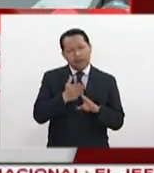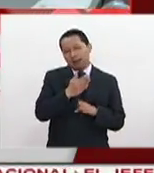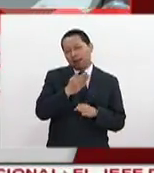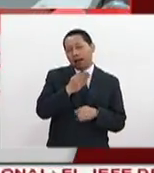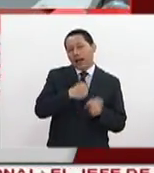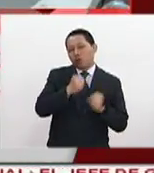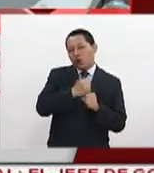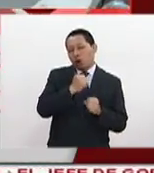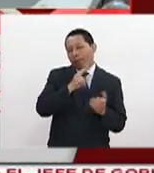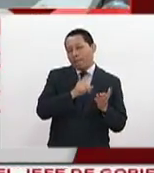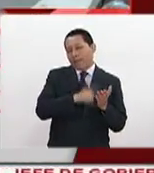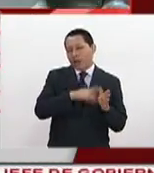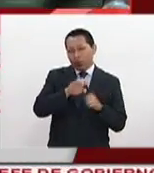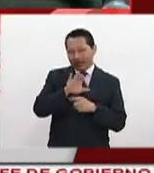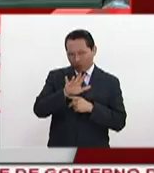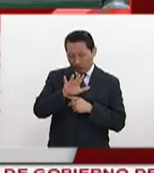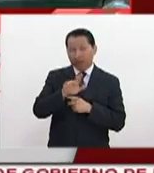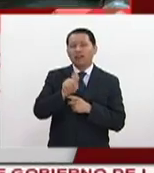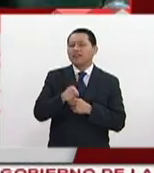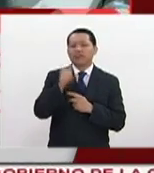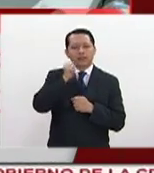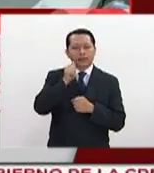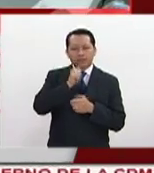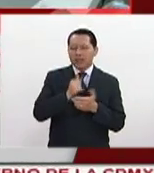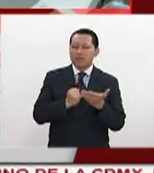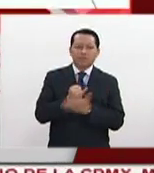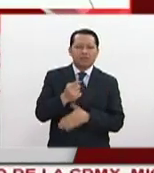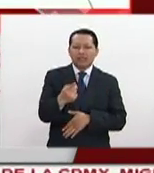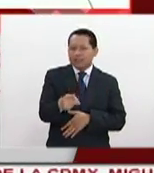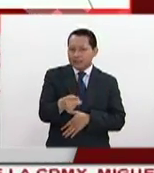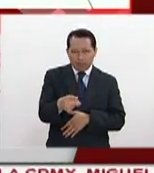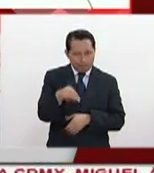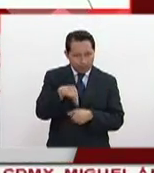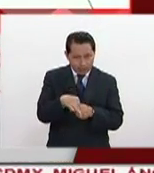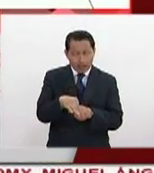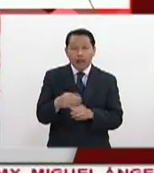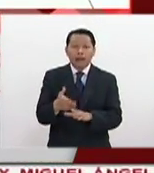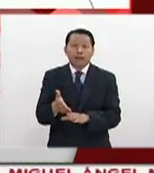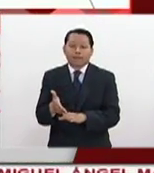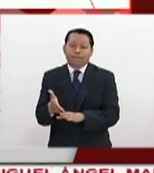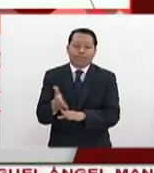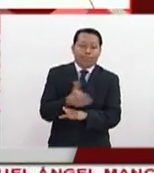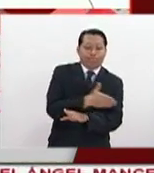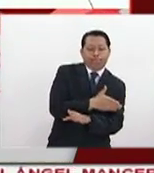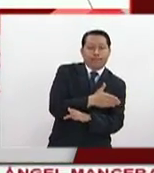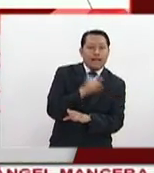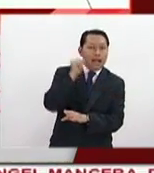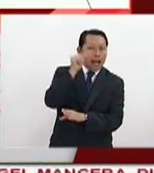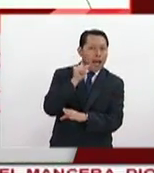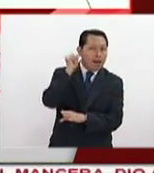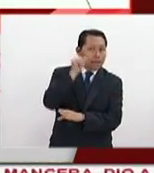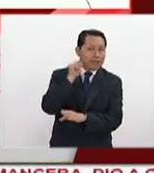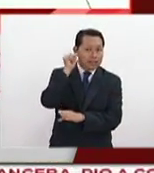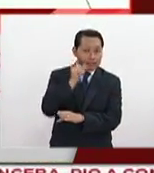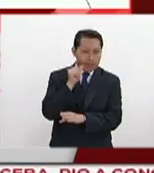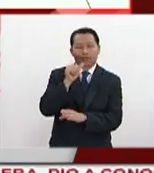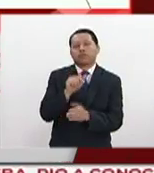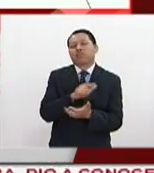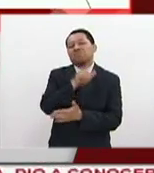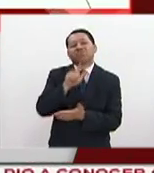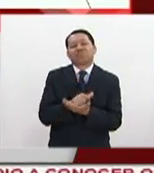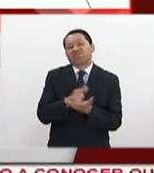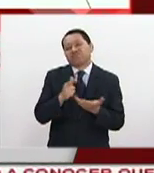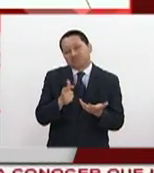50, las elecciones tradicionalmente se celebran en diciembre. Entonces, el hecho que se hayan adelantado a abril, aunque no es algo